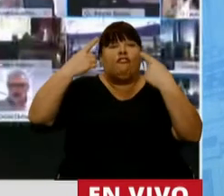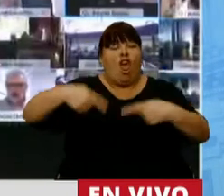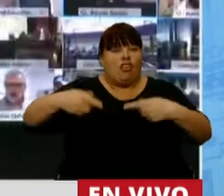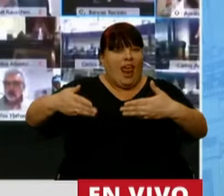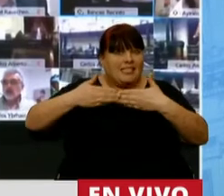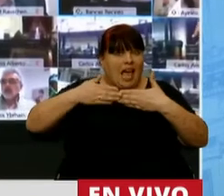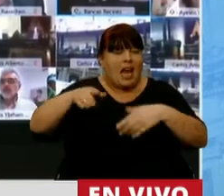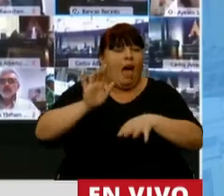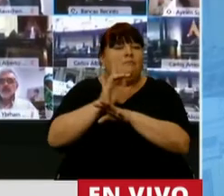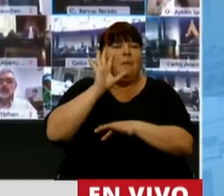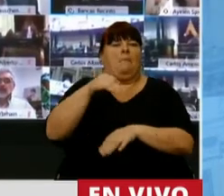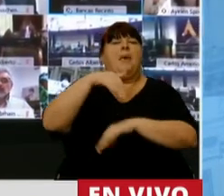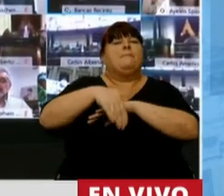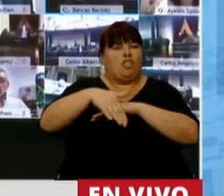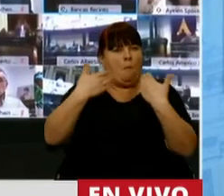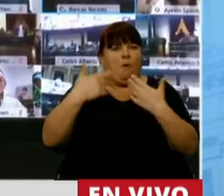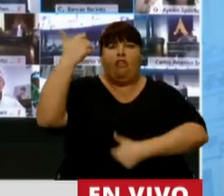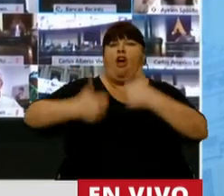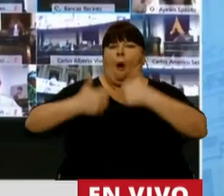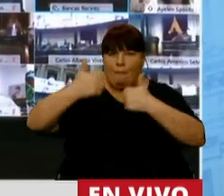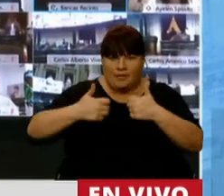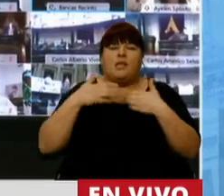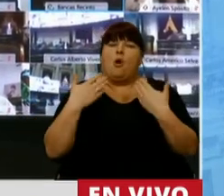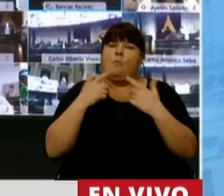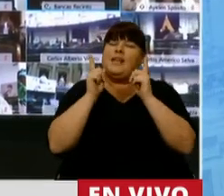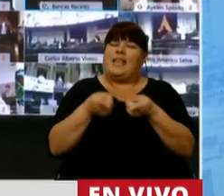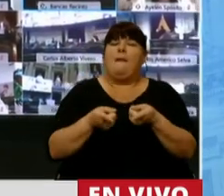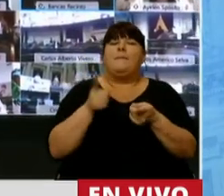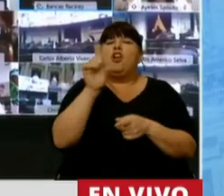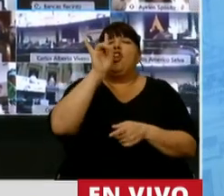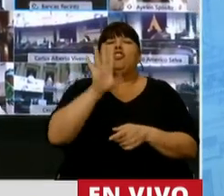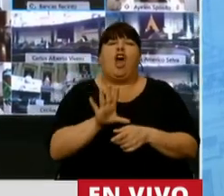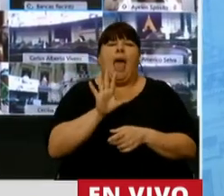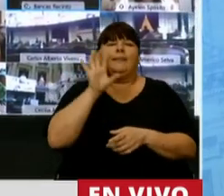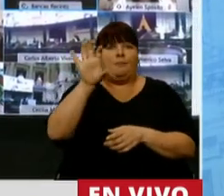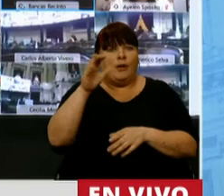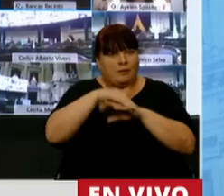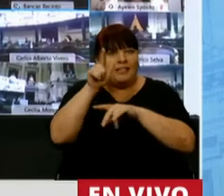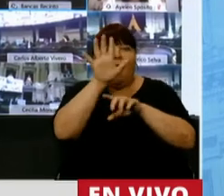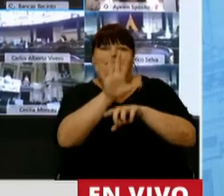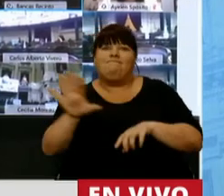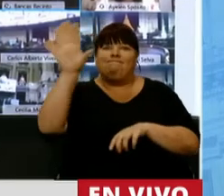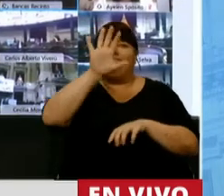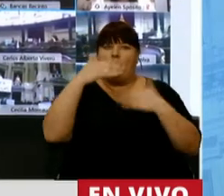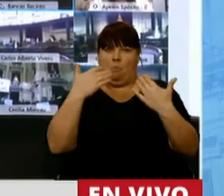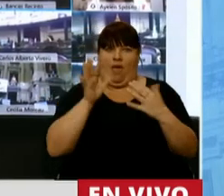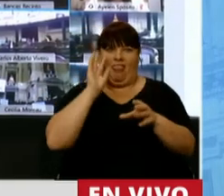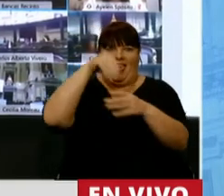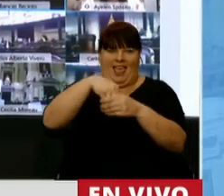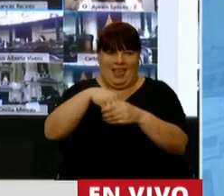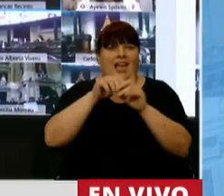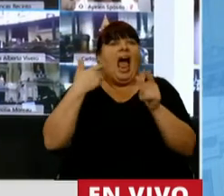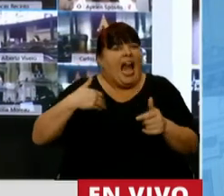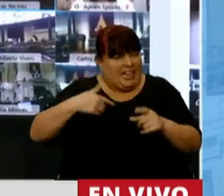demostró que Misiones puede también competir y puede sumar no solamente a la provincia, sino a la región y, por lo tanto,